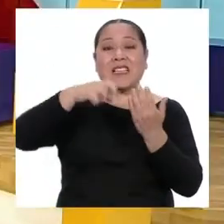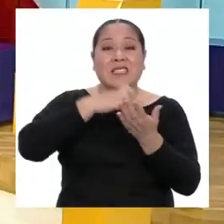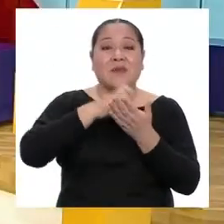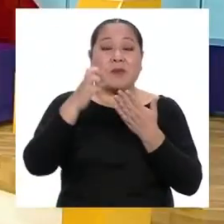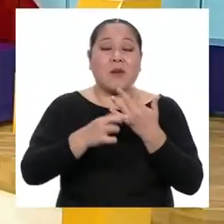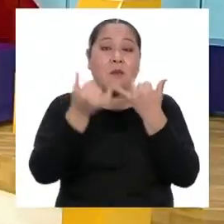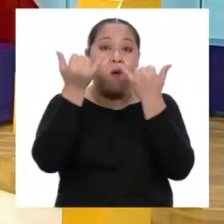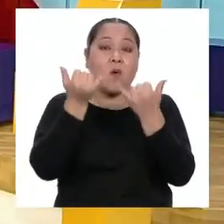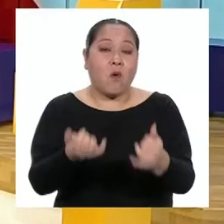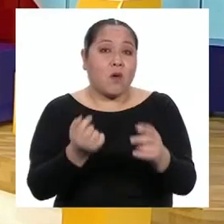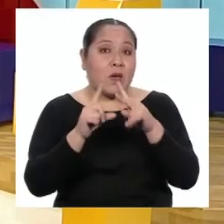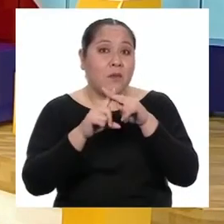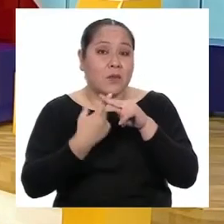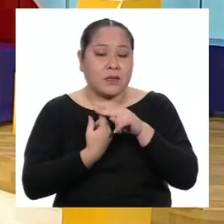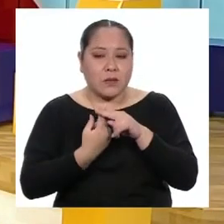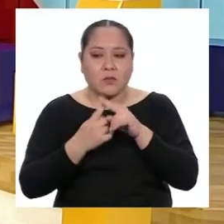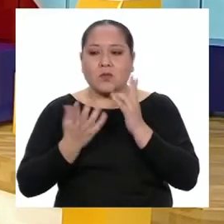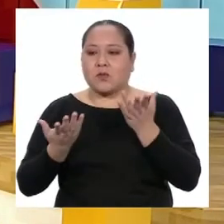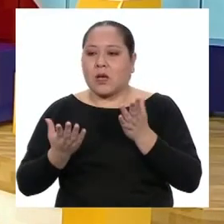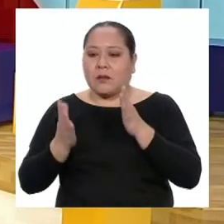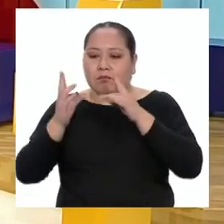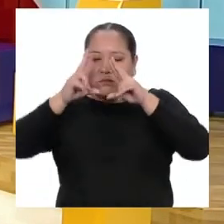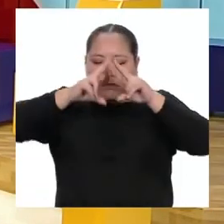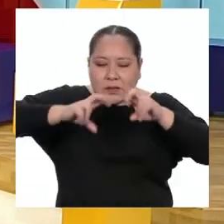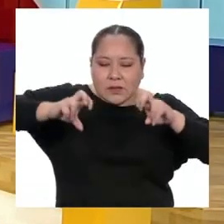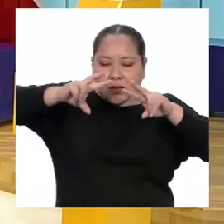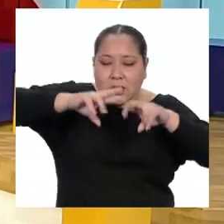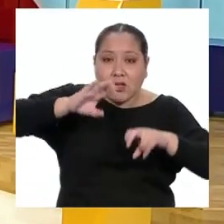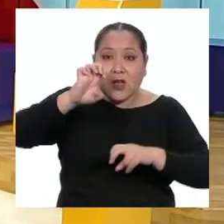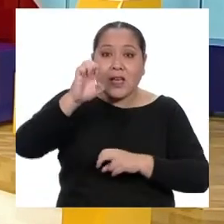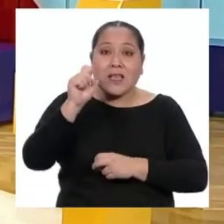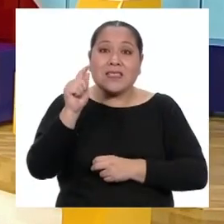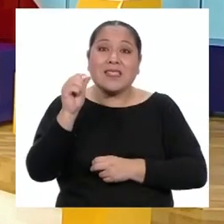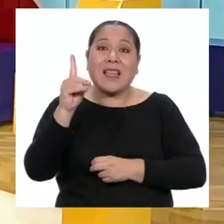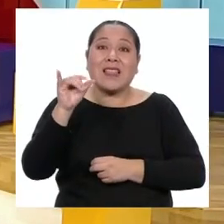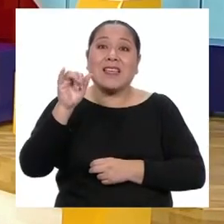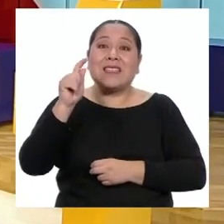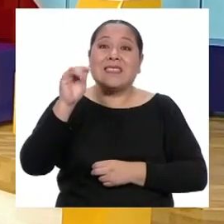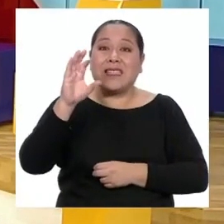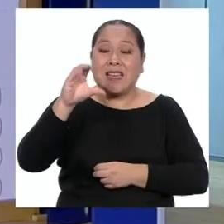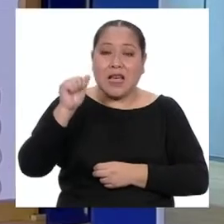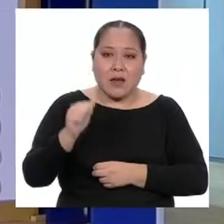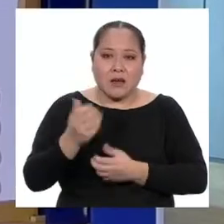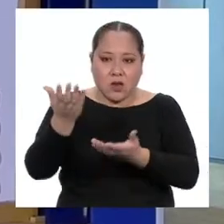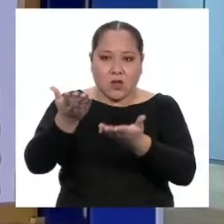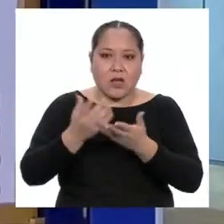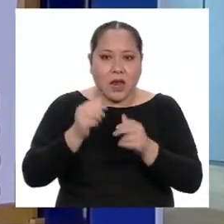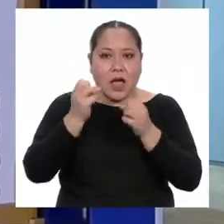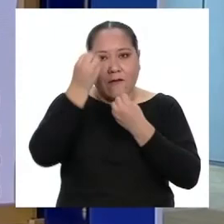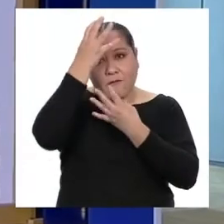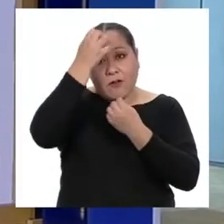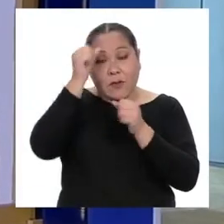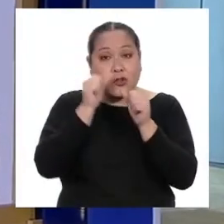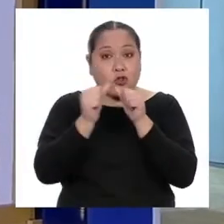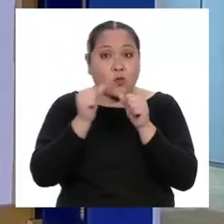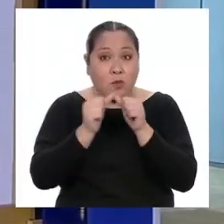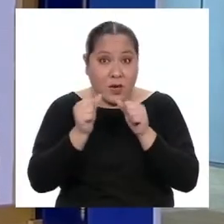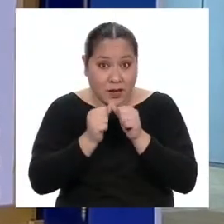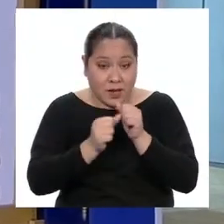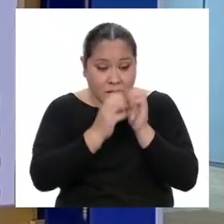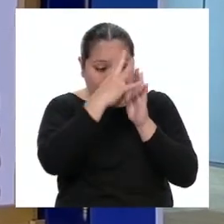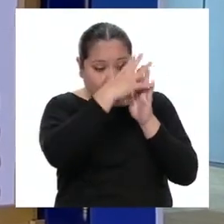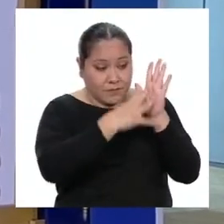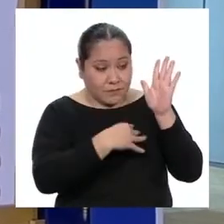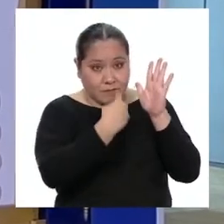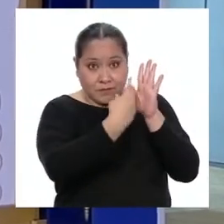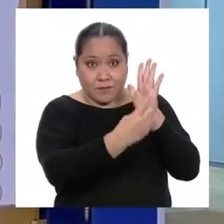Hoy hemos comenzado a realizar un estudio estadístico que nos brindará información numérica y estadística para